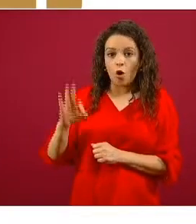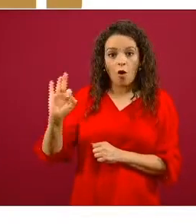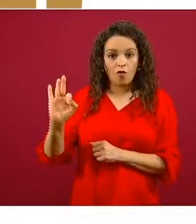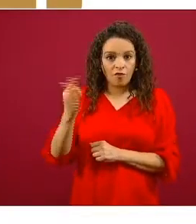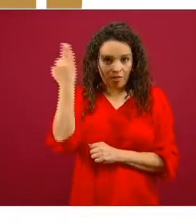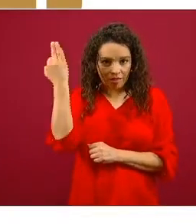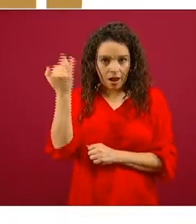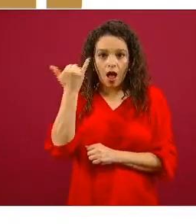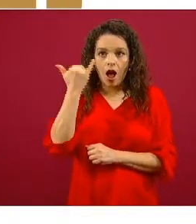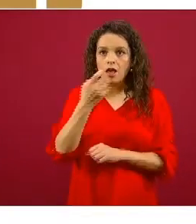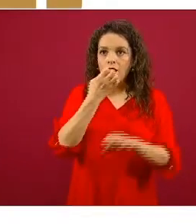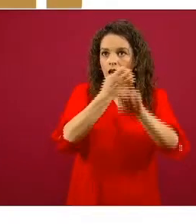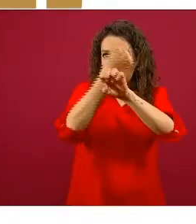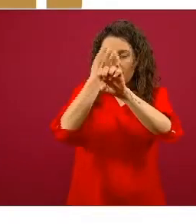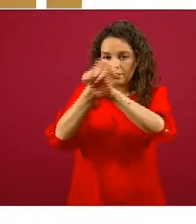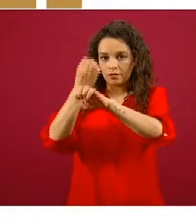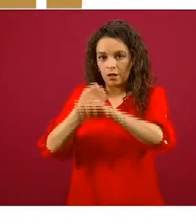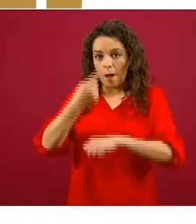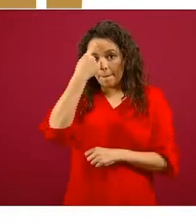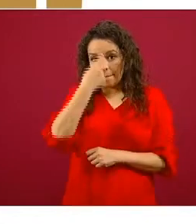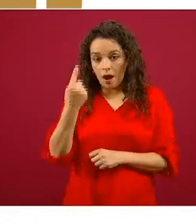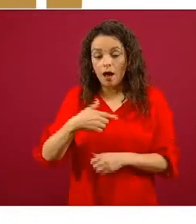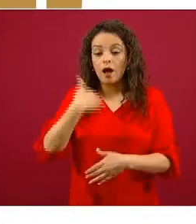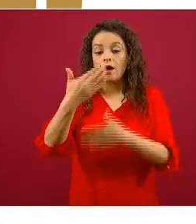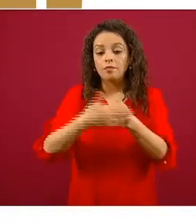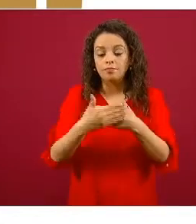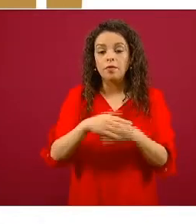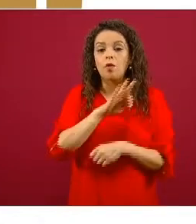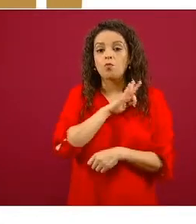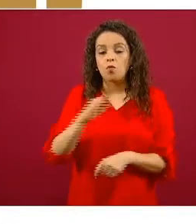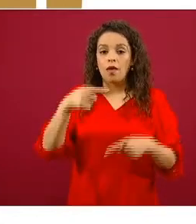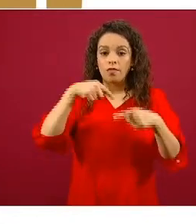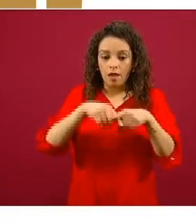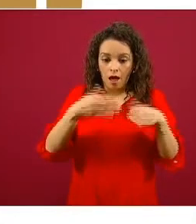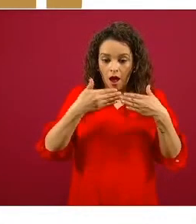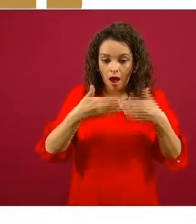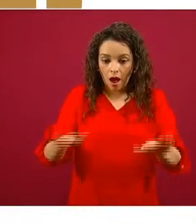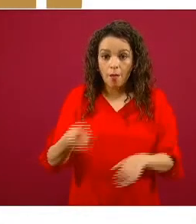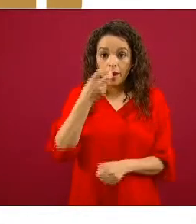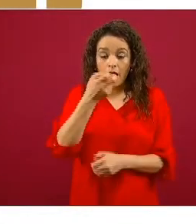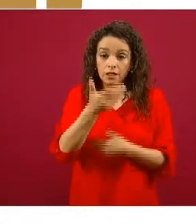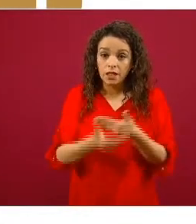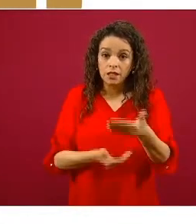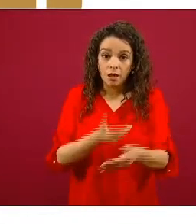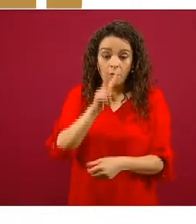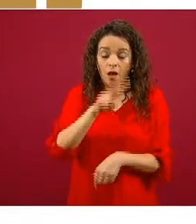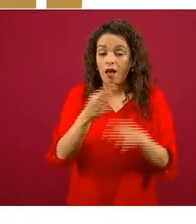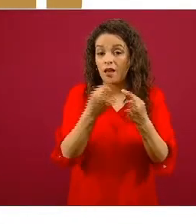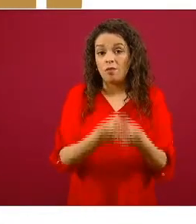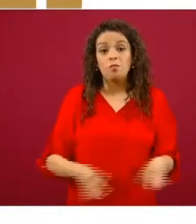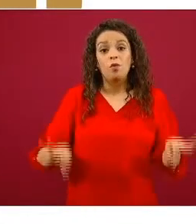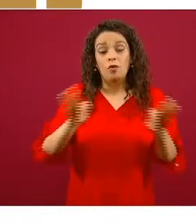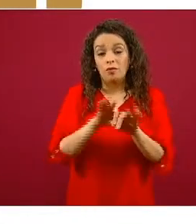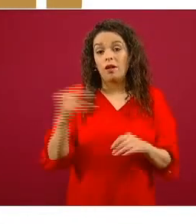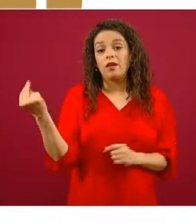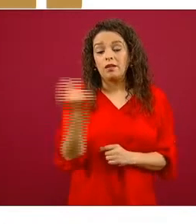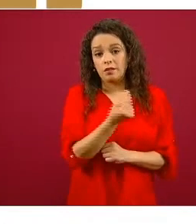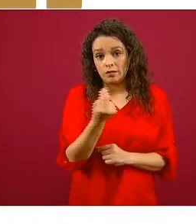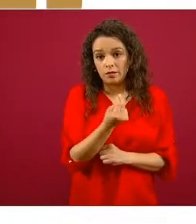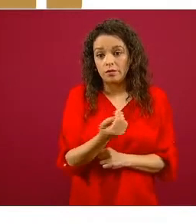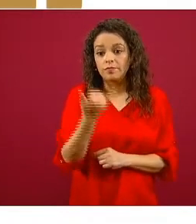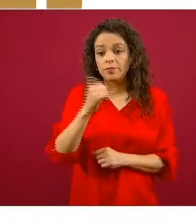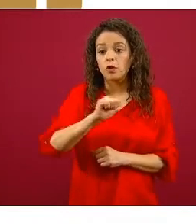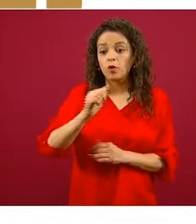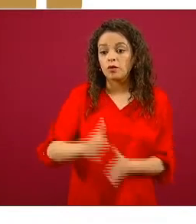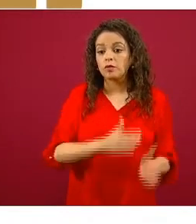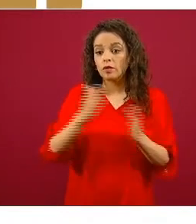poder reabrir este servicio que es muy importante. Y luego finalmente está el acuerdo del